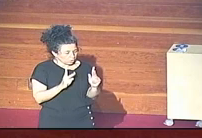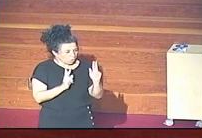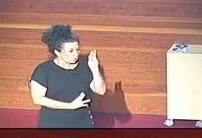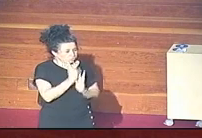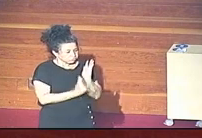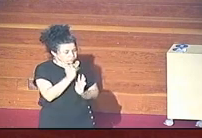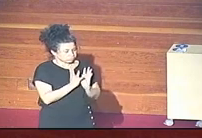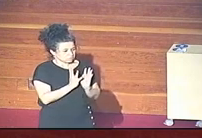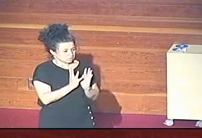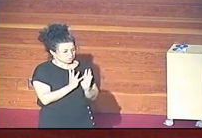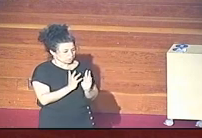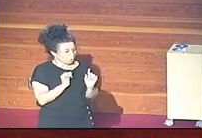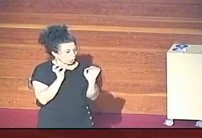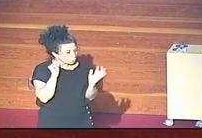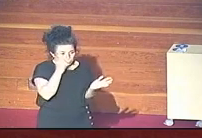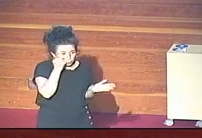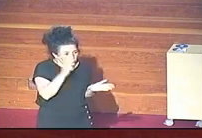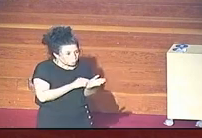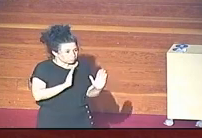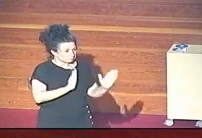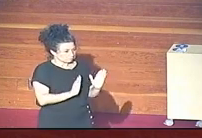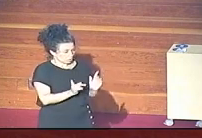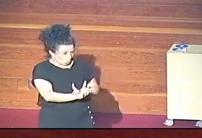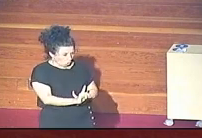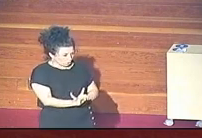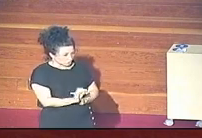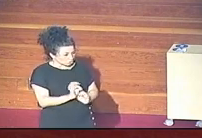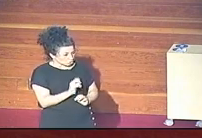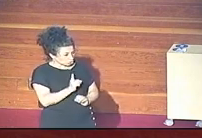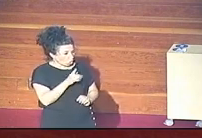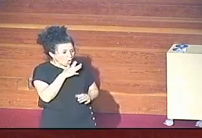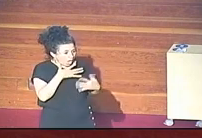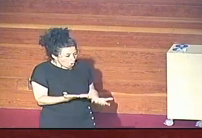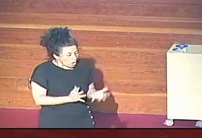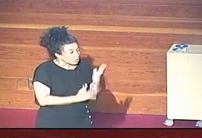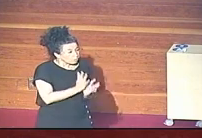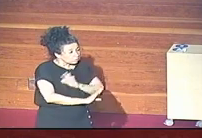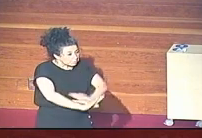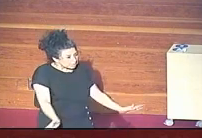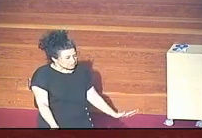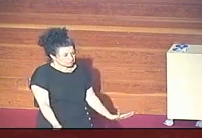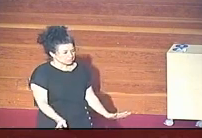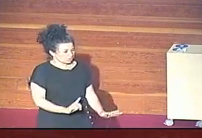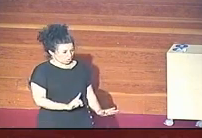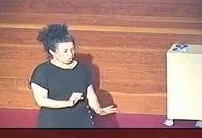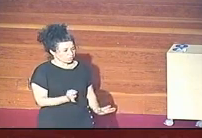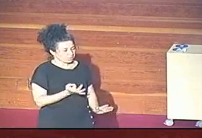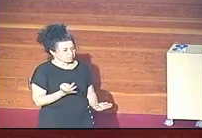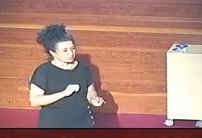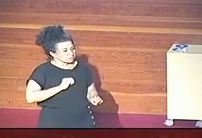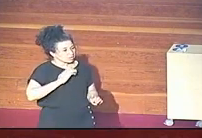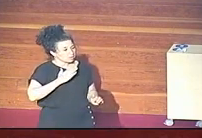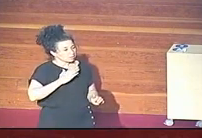no es un suceso no es exclusivamente un suceso no tenemos que contarlo como que mañana ya